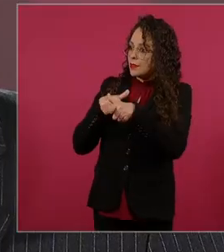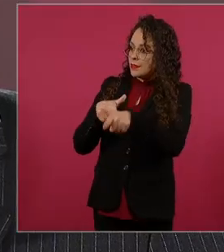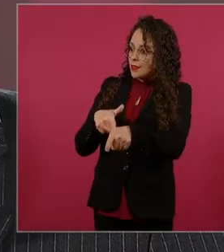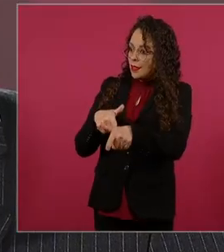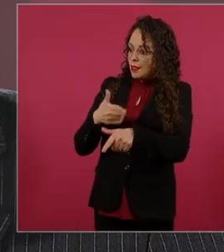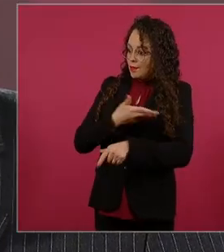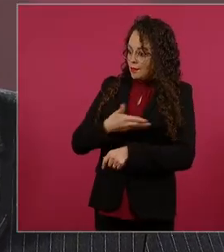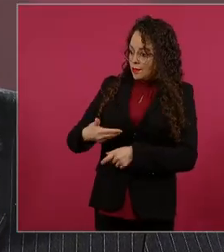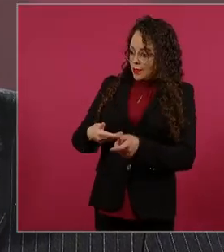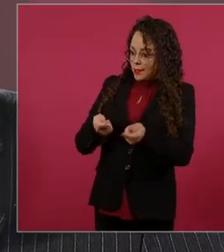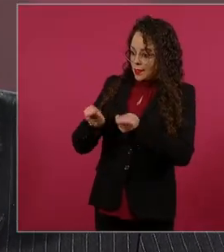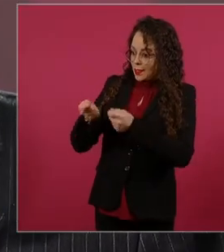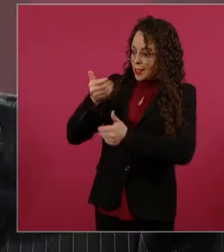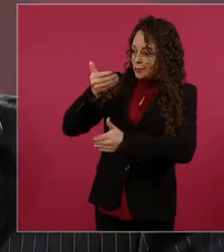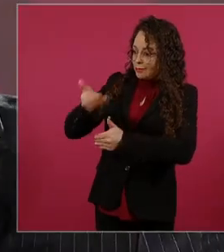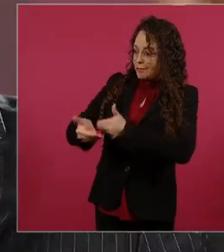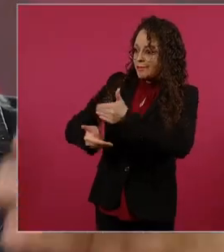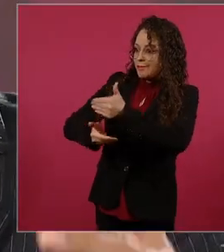Con